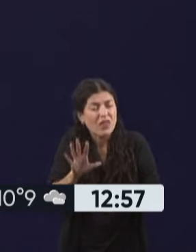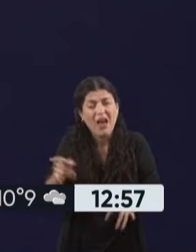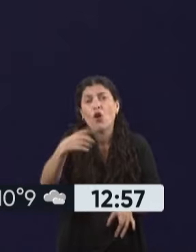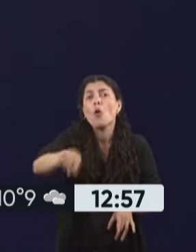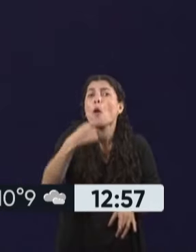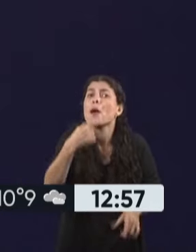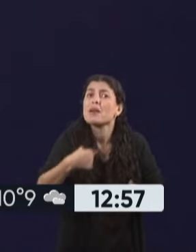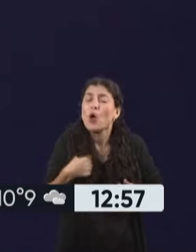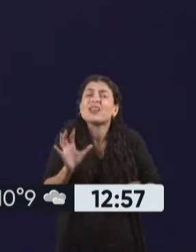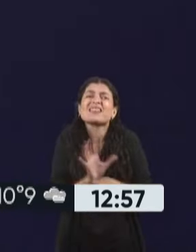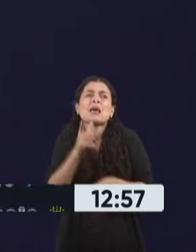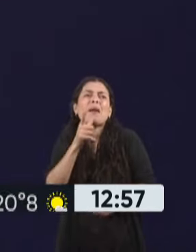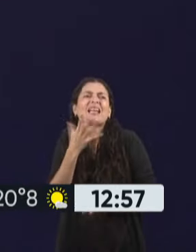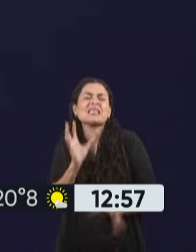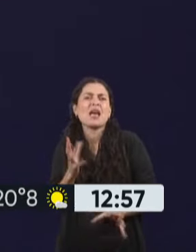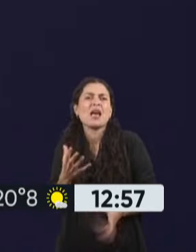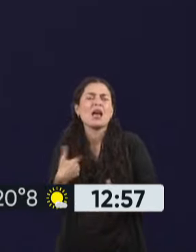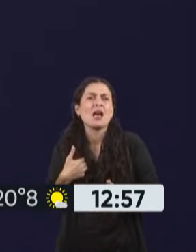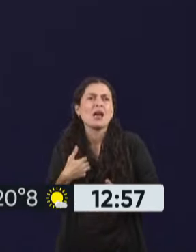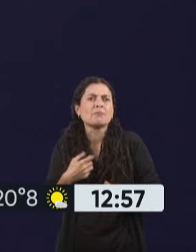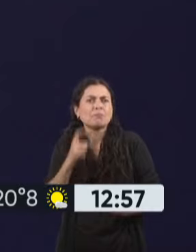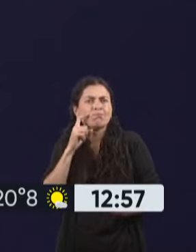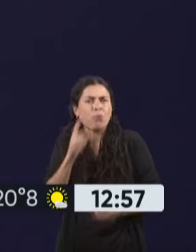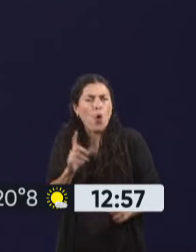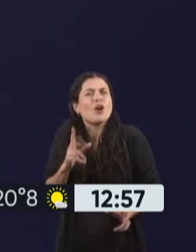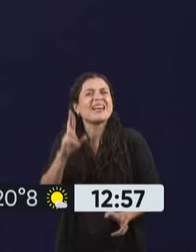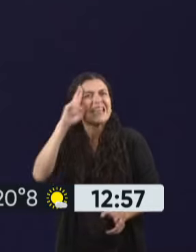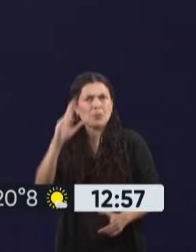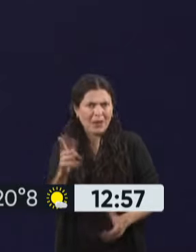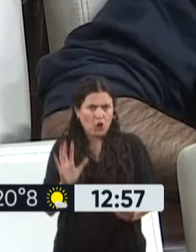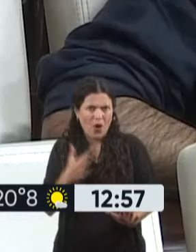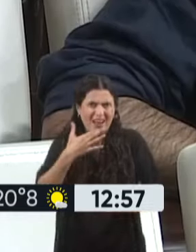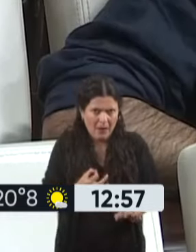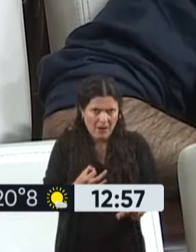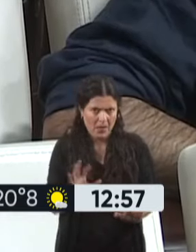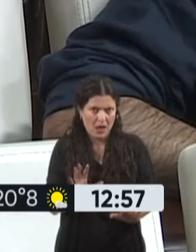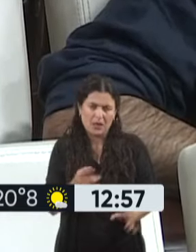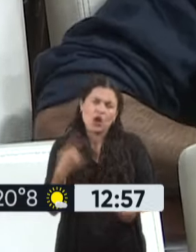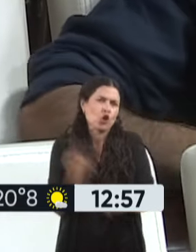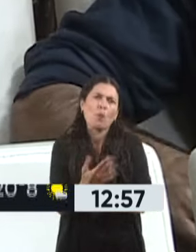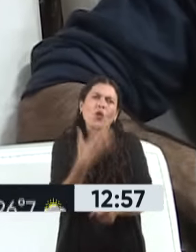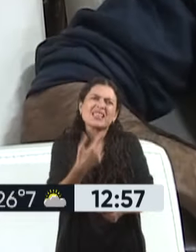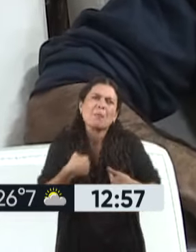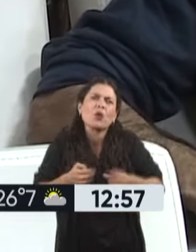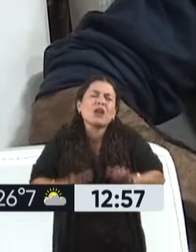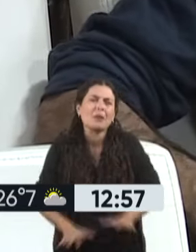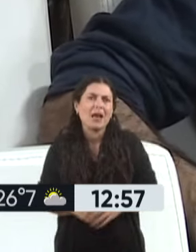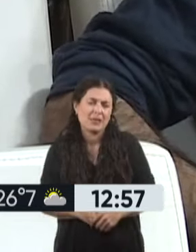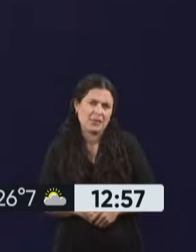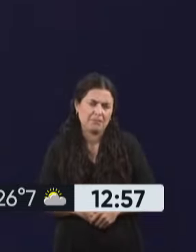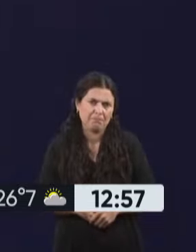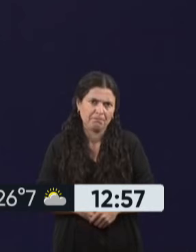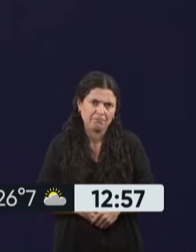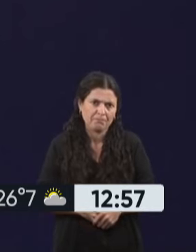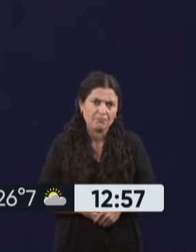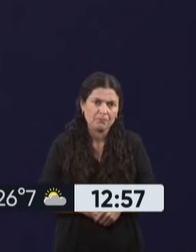planteen que hay funcionarios que piden coimas para ver al presidente. La verdad es insultante. Está bien, pero bueno, se lo plantea porque usted habrá escuchado mucho tantas más, cosas. Porque